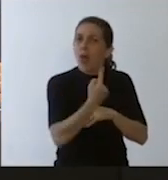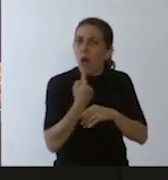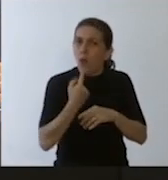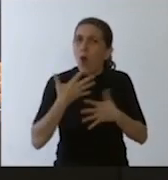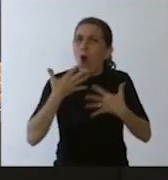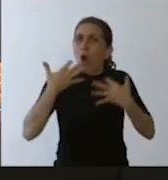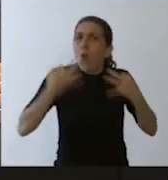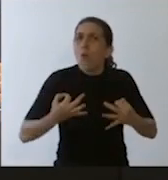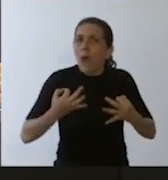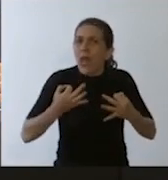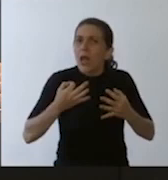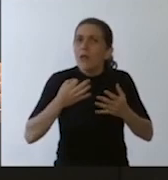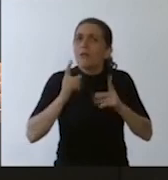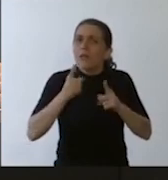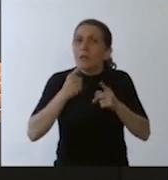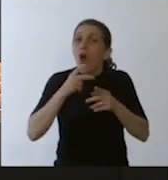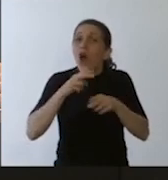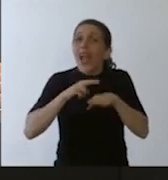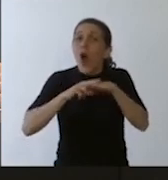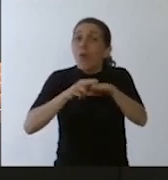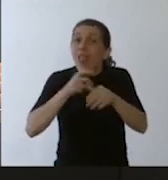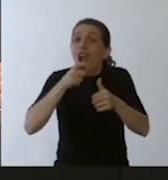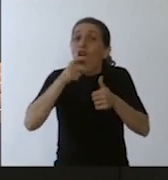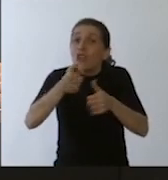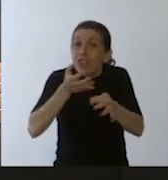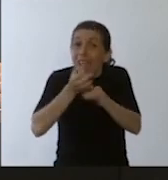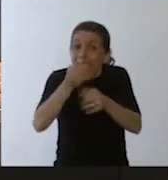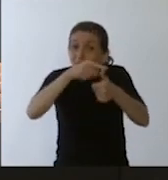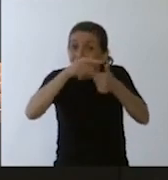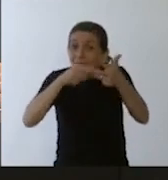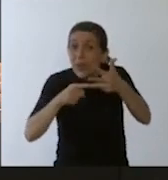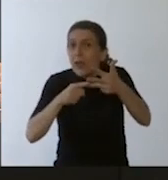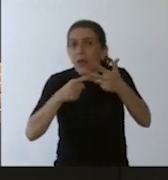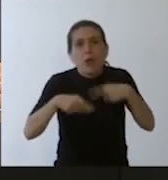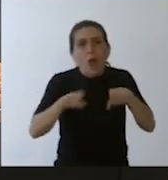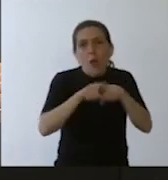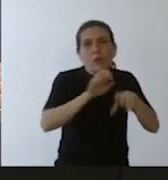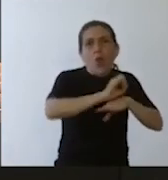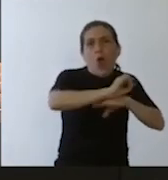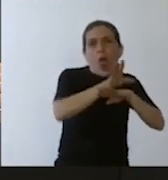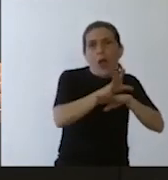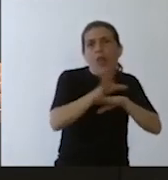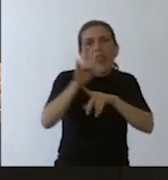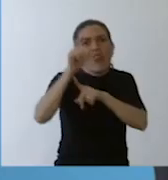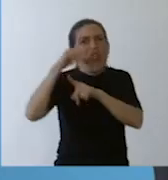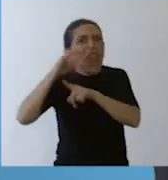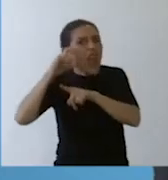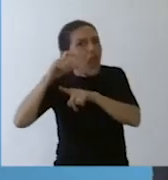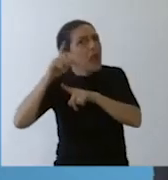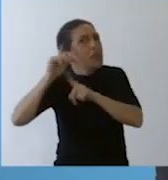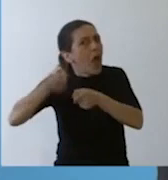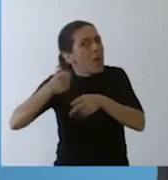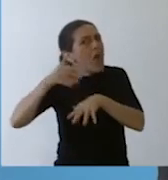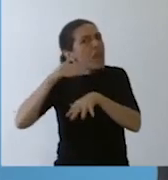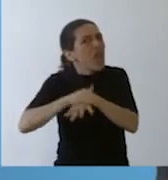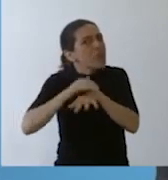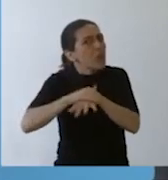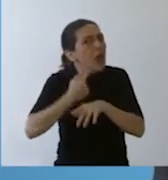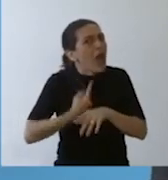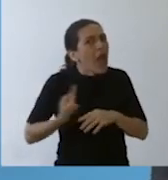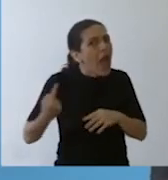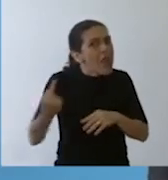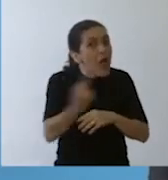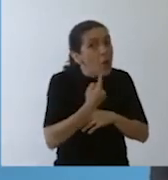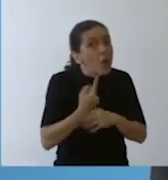cumplimiento de estos consejos, lo decimos para el coronavirus, también el dengue implica mucha responsabilidad individual. ¿Por qué?